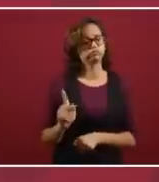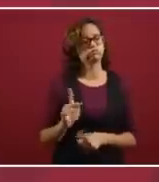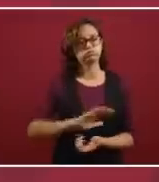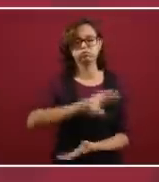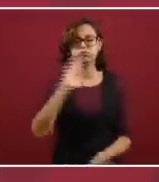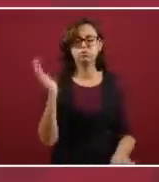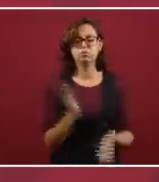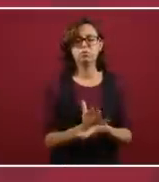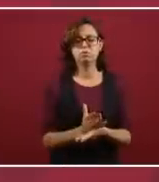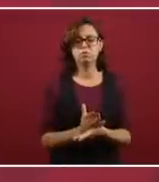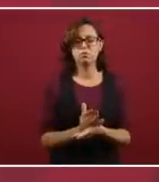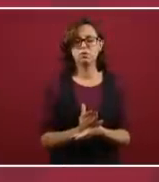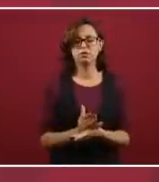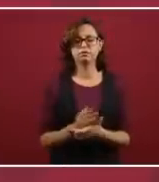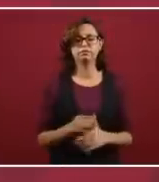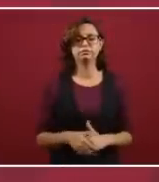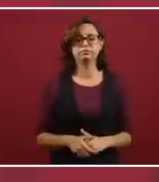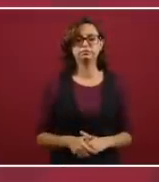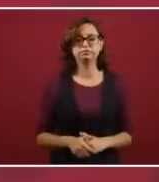de